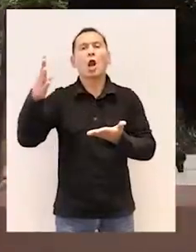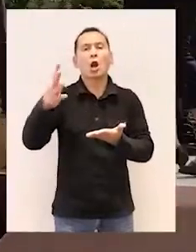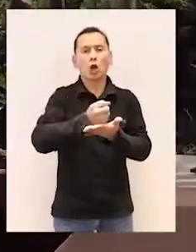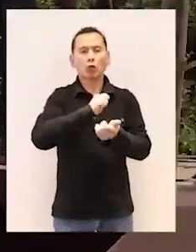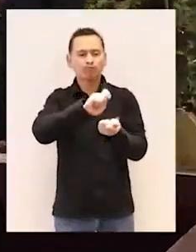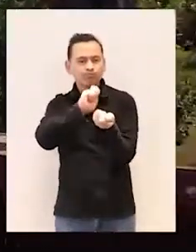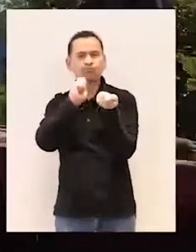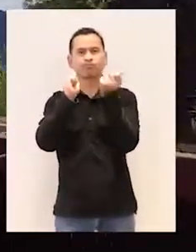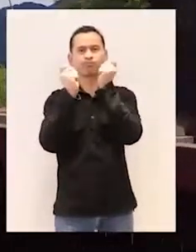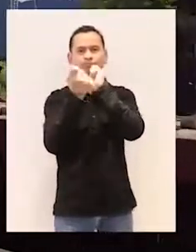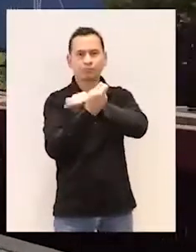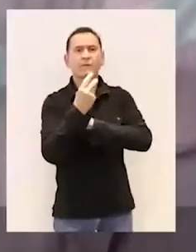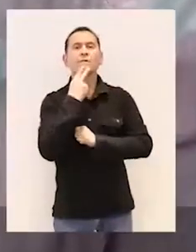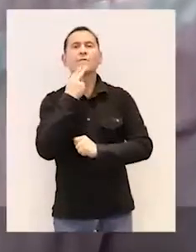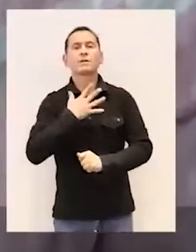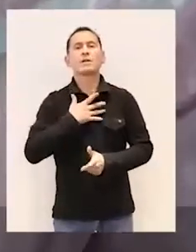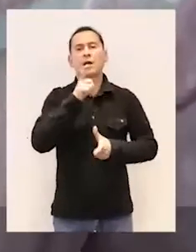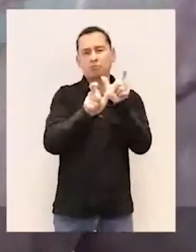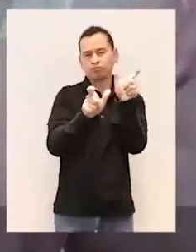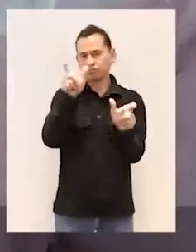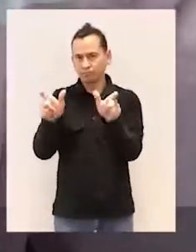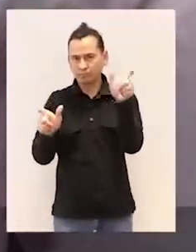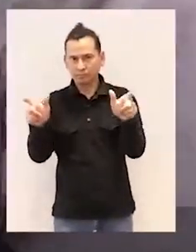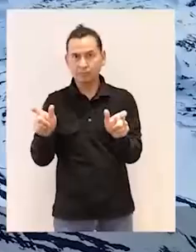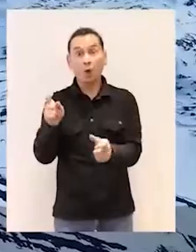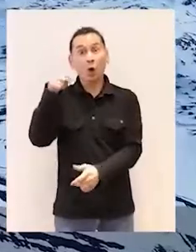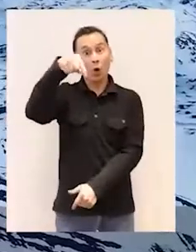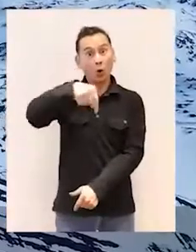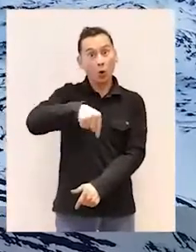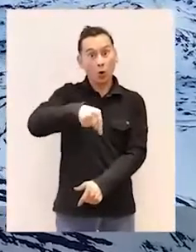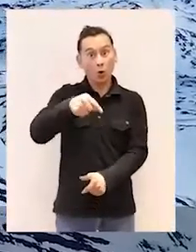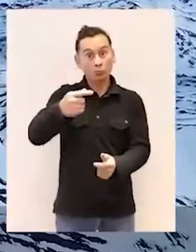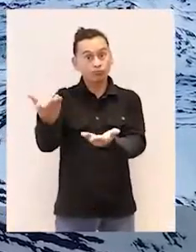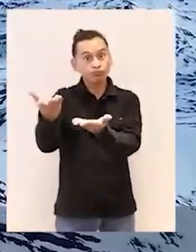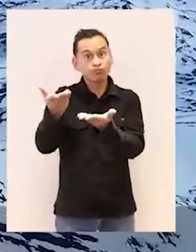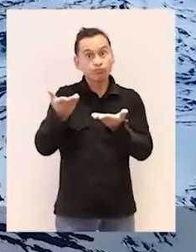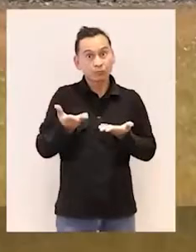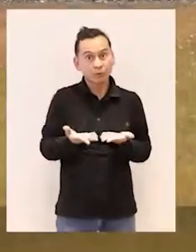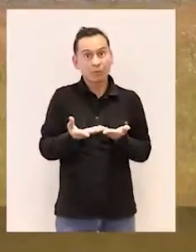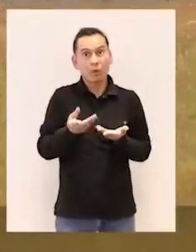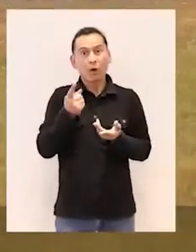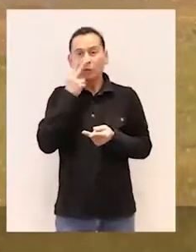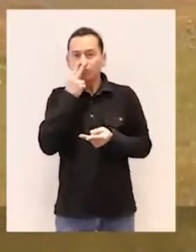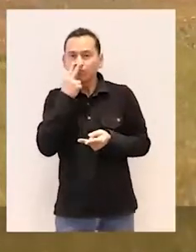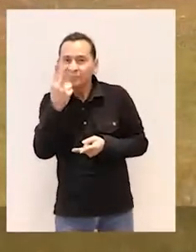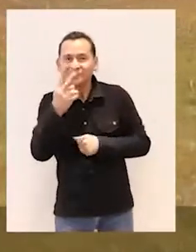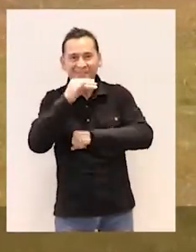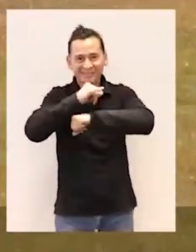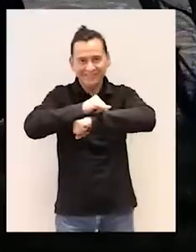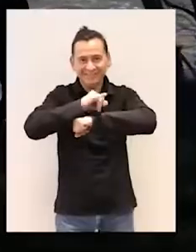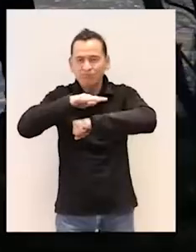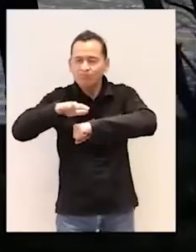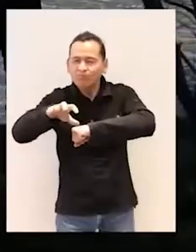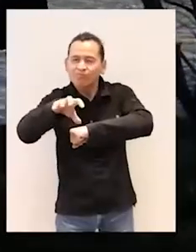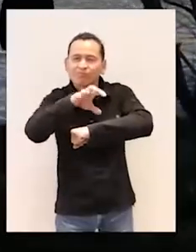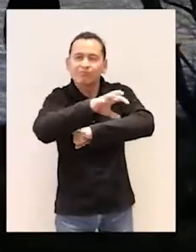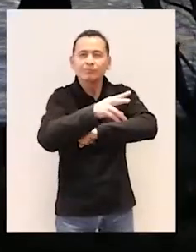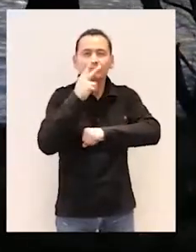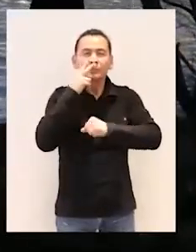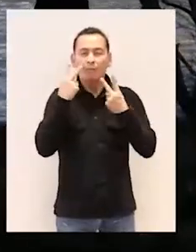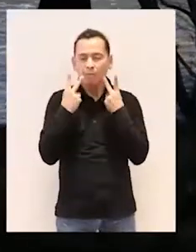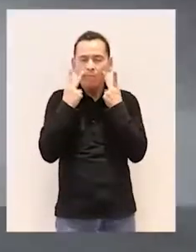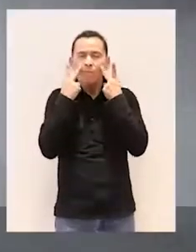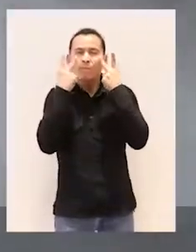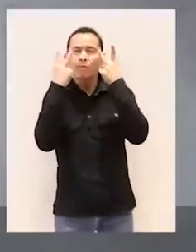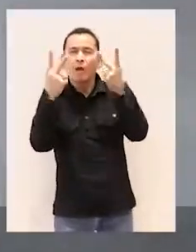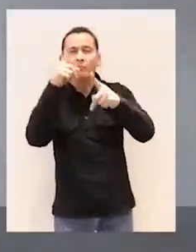que logren transformar las condiciones de vida de nuestra gente. Hoy les queremos invitar a recorrer nuestra región. Les queremos invitar a